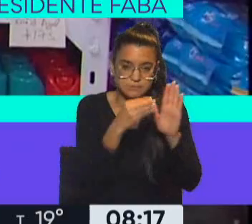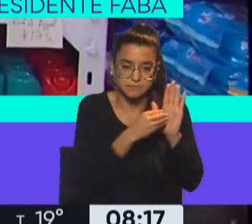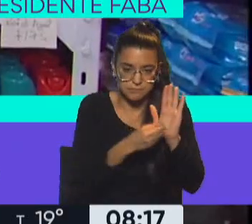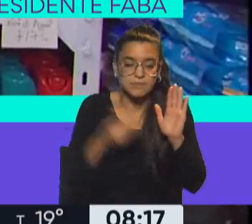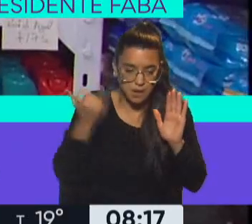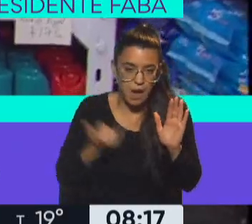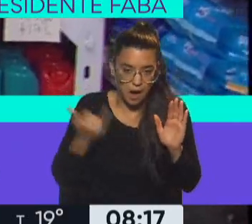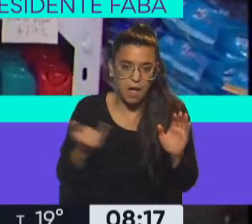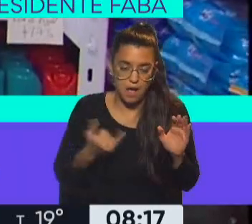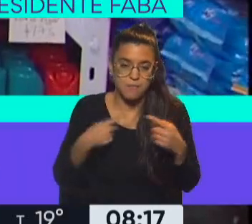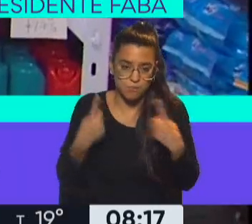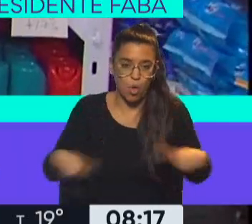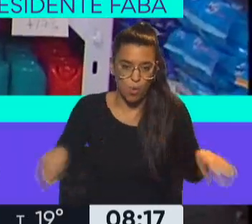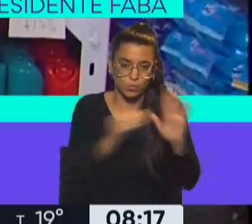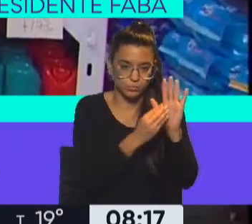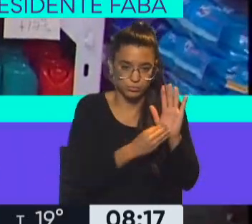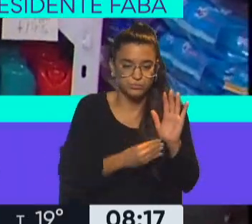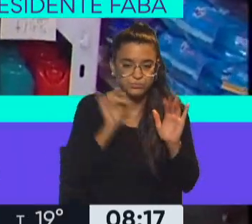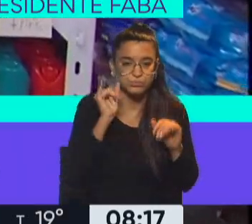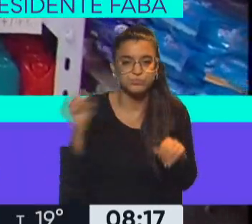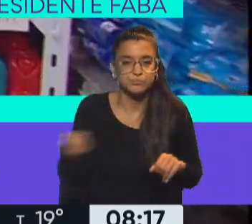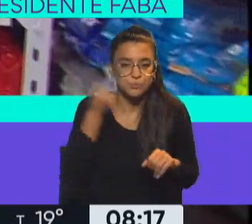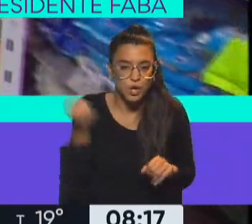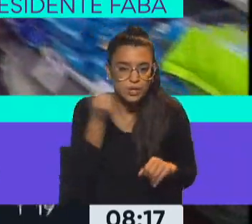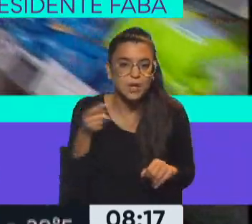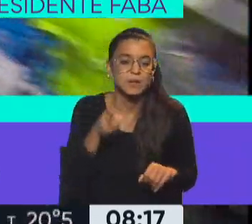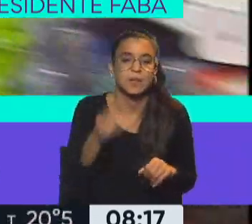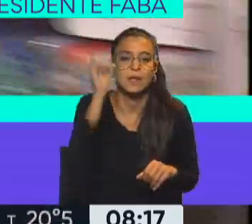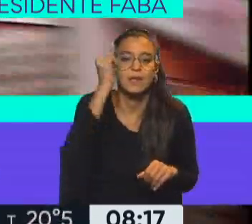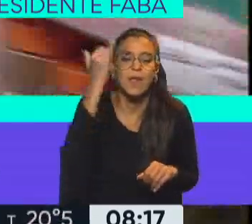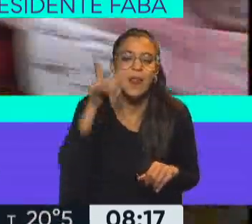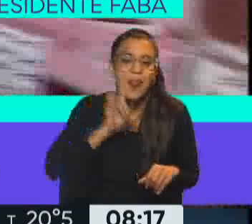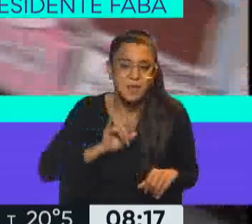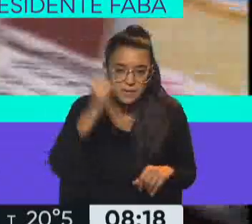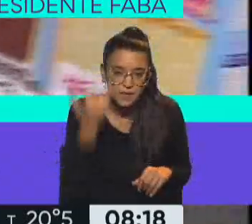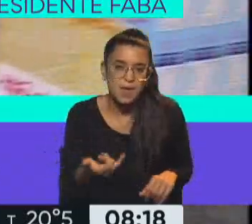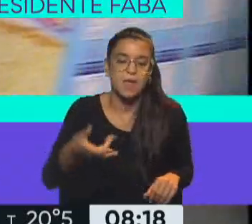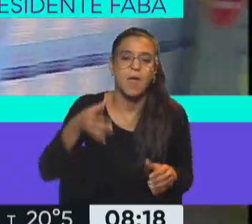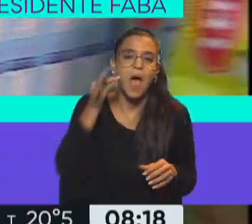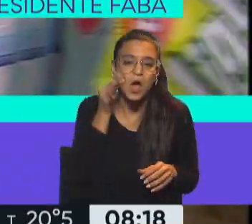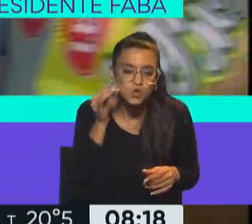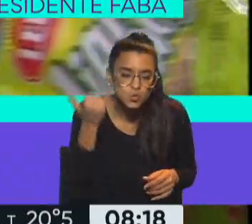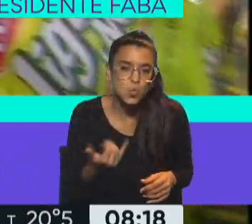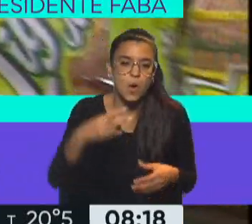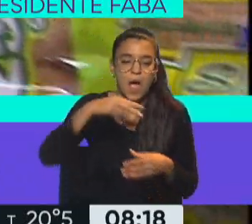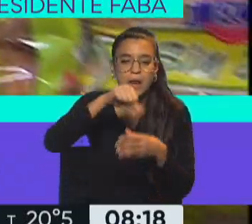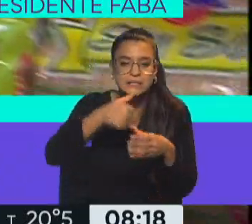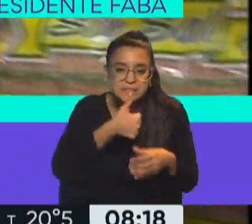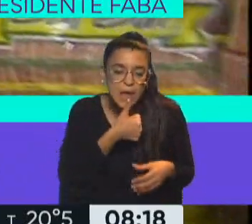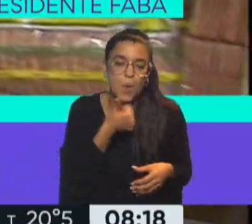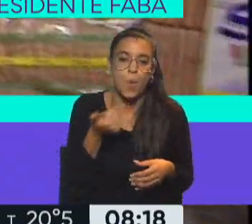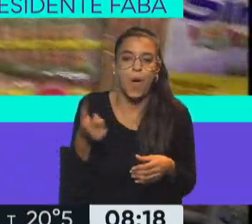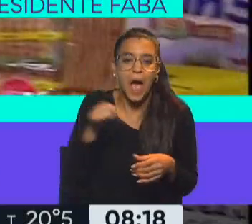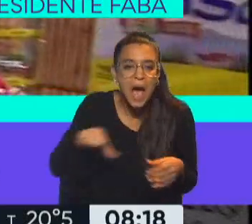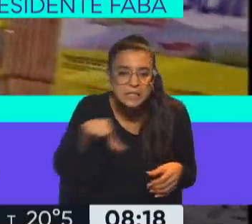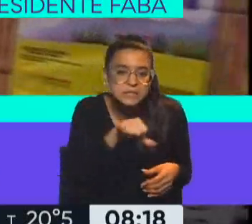del contenido dentro del programa lo importante es tener la leche es tener el azúcar es tener la hierba es tener el aceite digamos